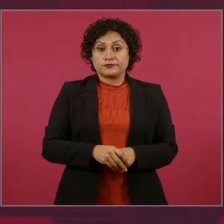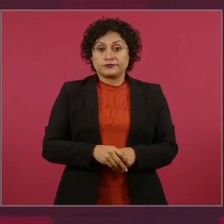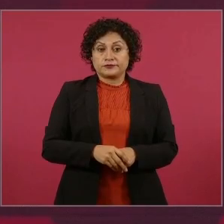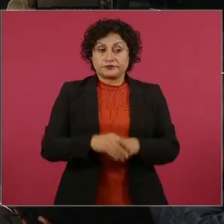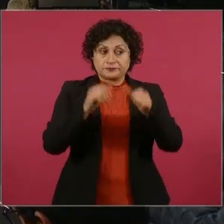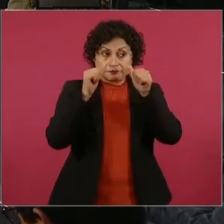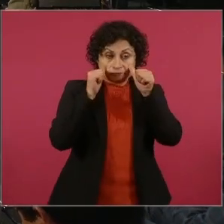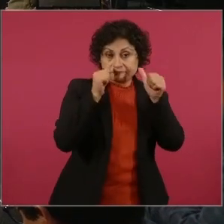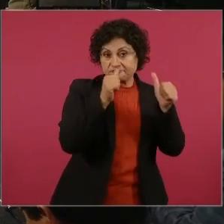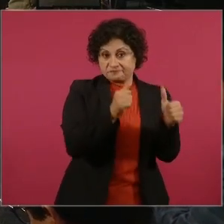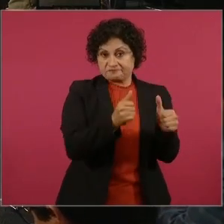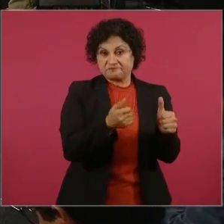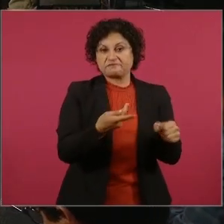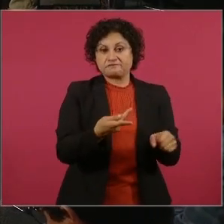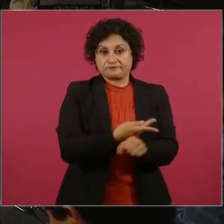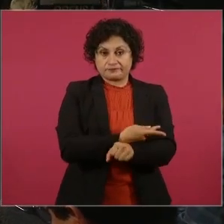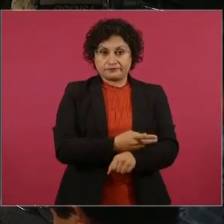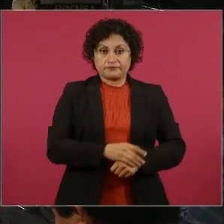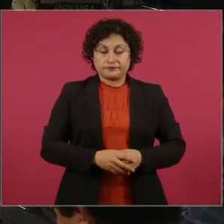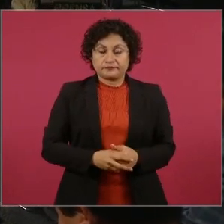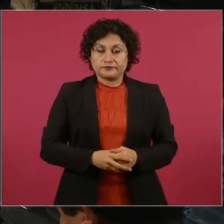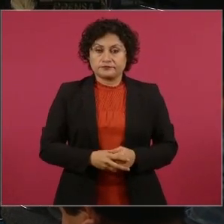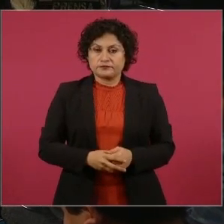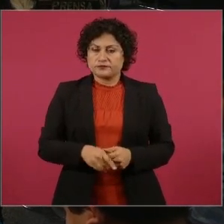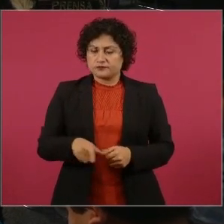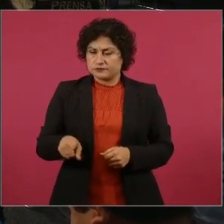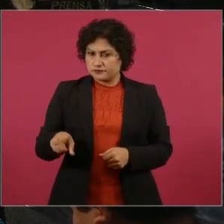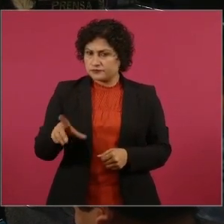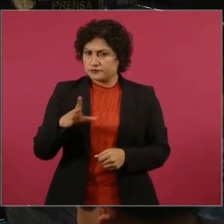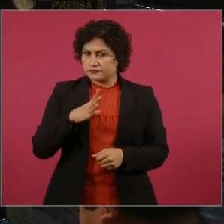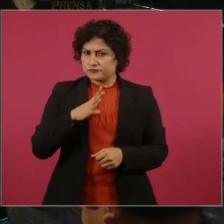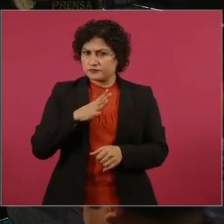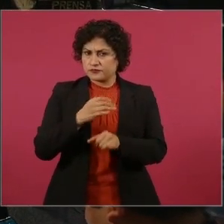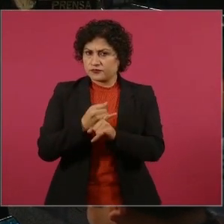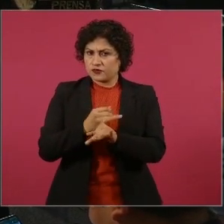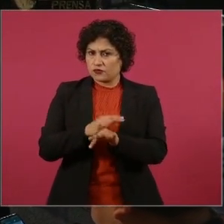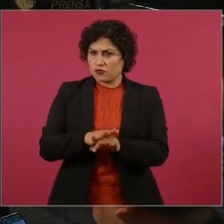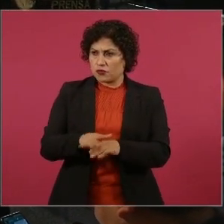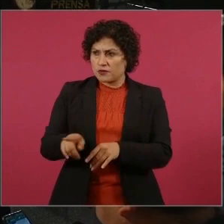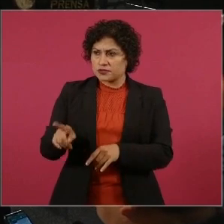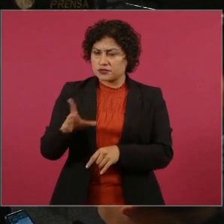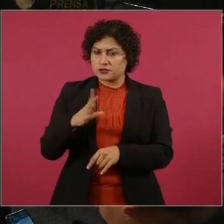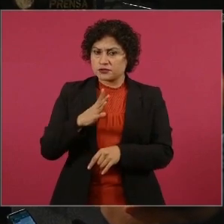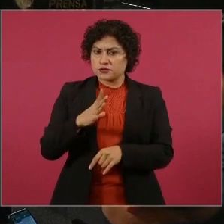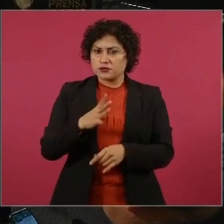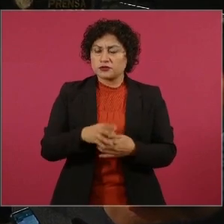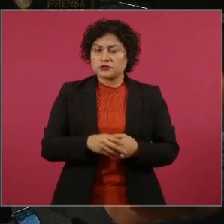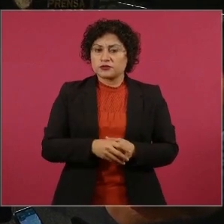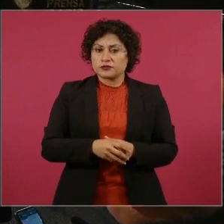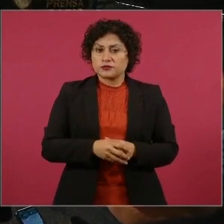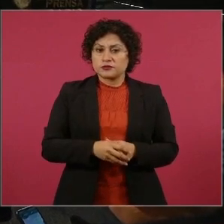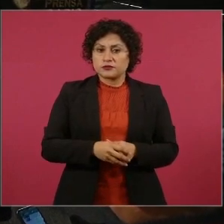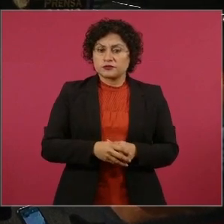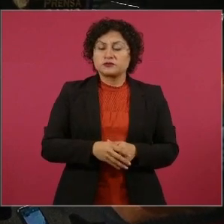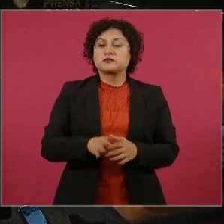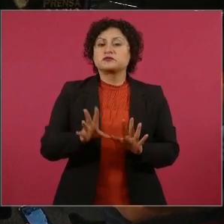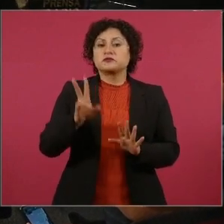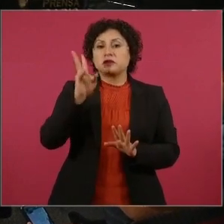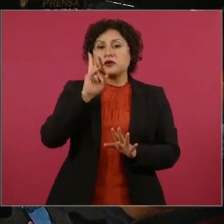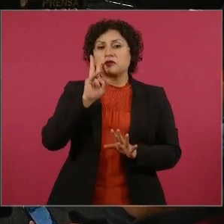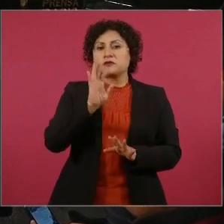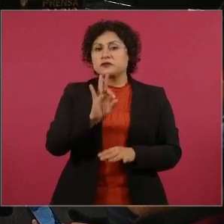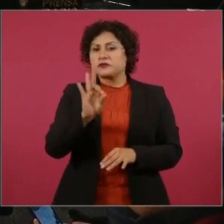dio atención a ver si lo tenemos y a ver qué